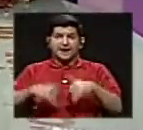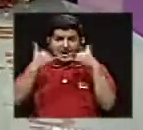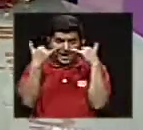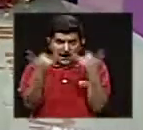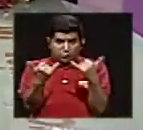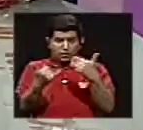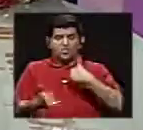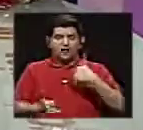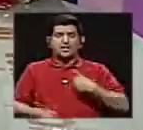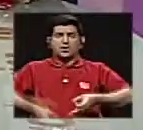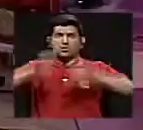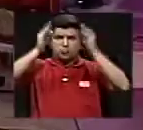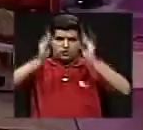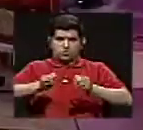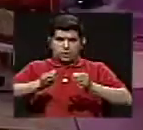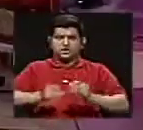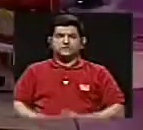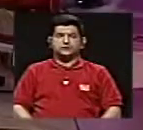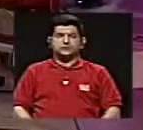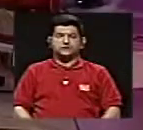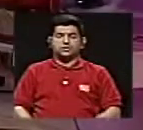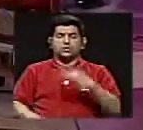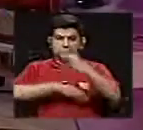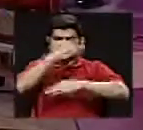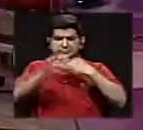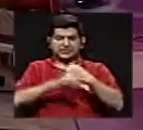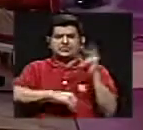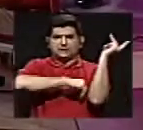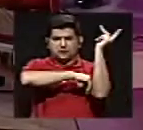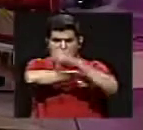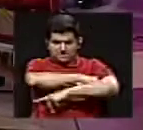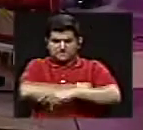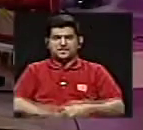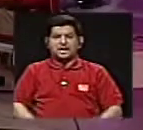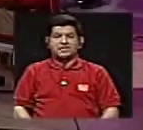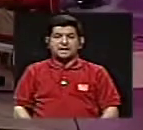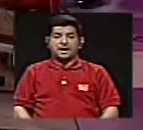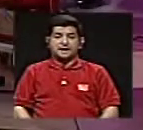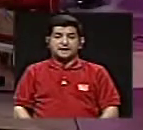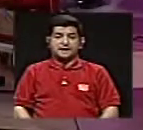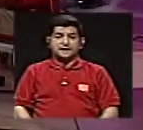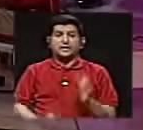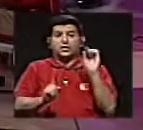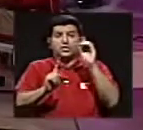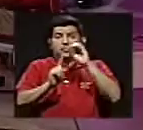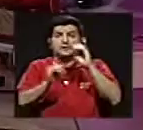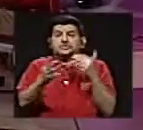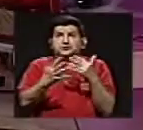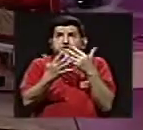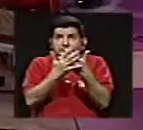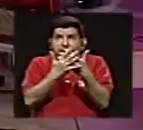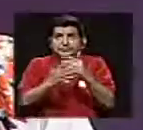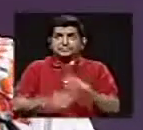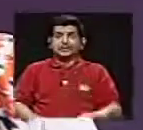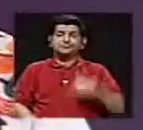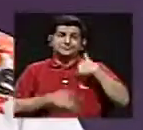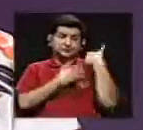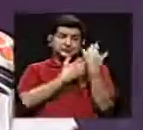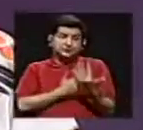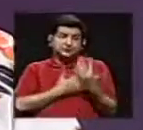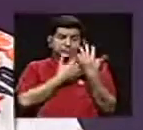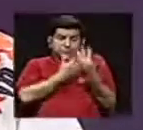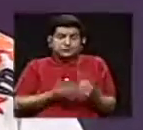ahora tengo un juicio que ir, un juicio penal, que es de cárcel. Y espero que